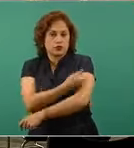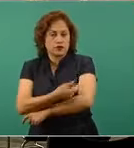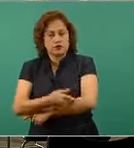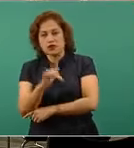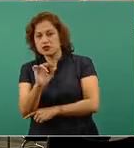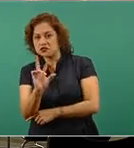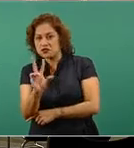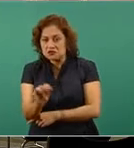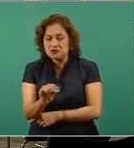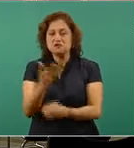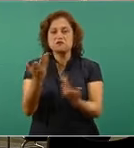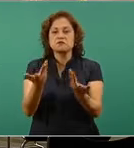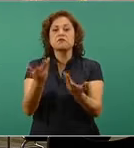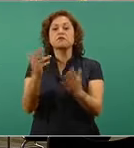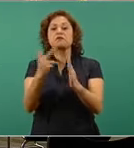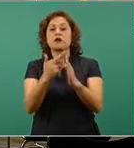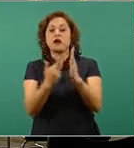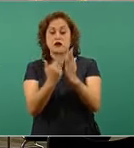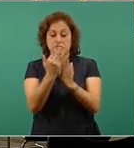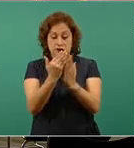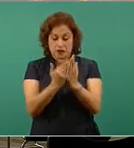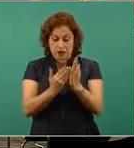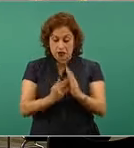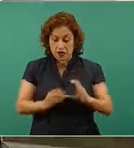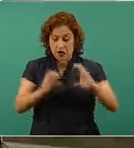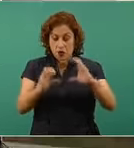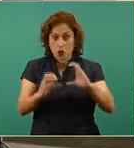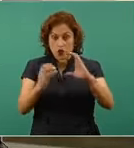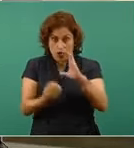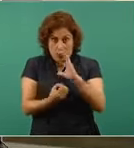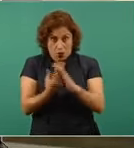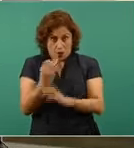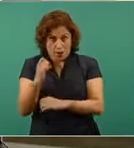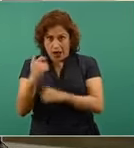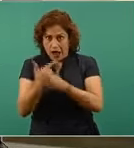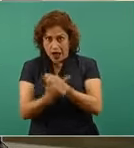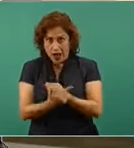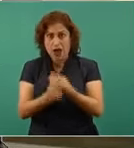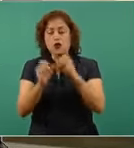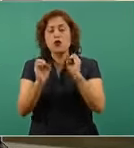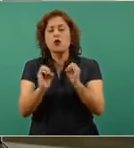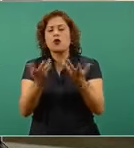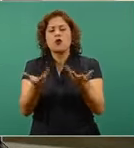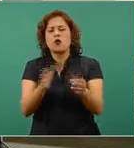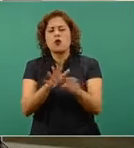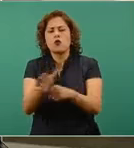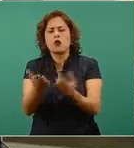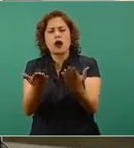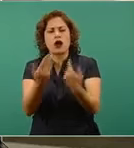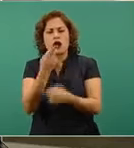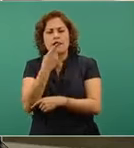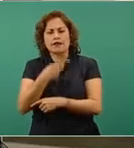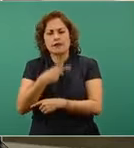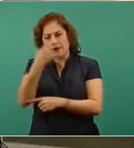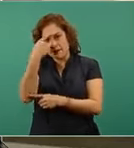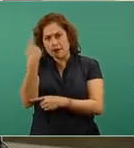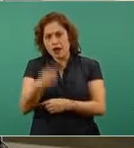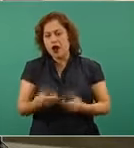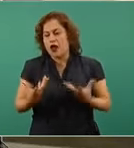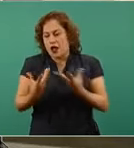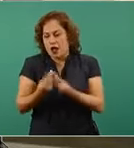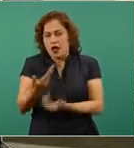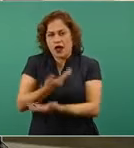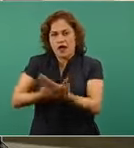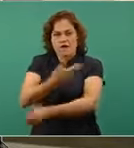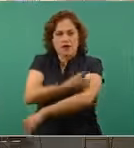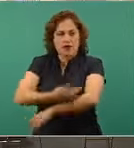tomar, nuevas medidas, qué nuevas medidas tienen que tomar y cuáles son las medidas que tienen que seguir tomando para poder convivir con